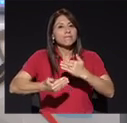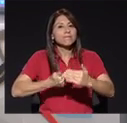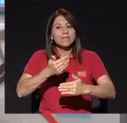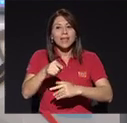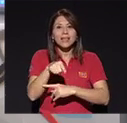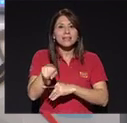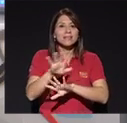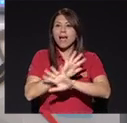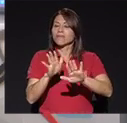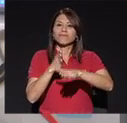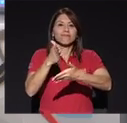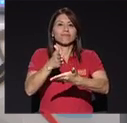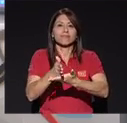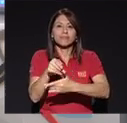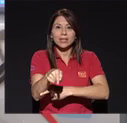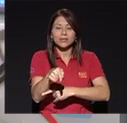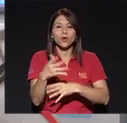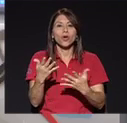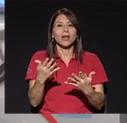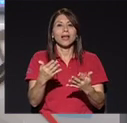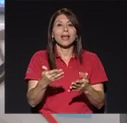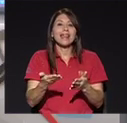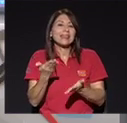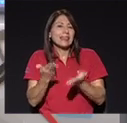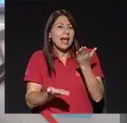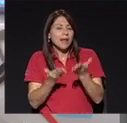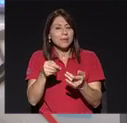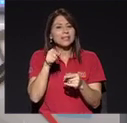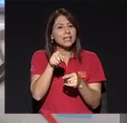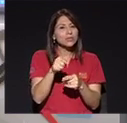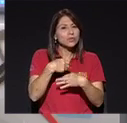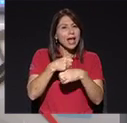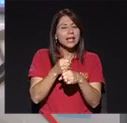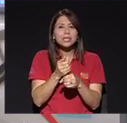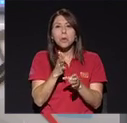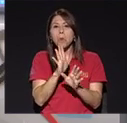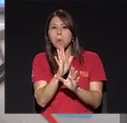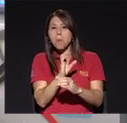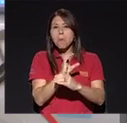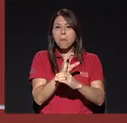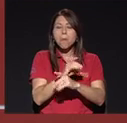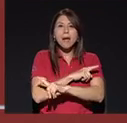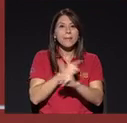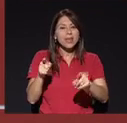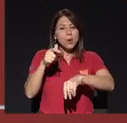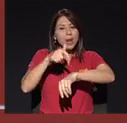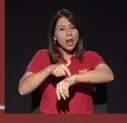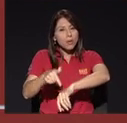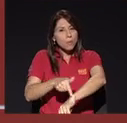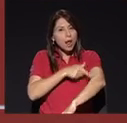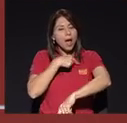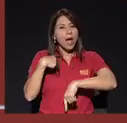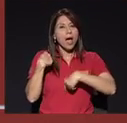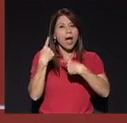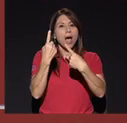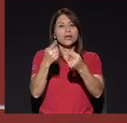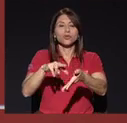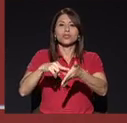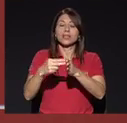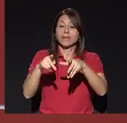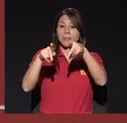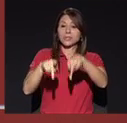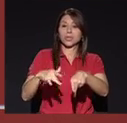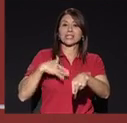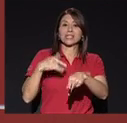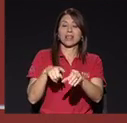esas prácticas que excluyen, que en última instancia tal vez son muy sutiles, pero a largo plazo llevan un efecto de